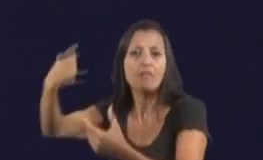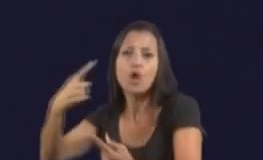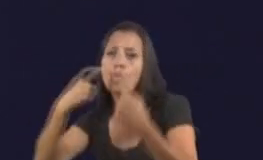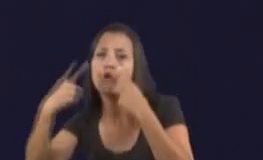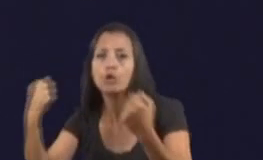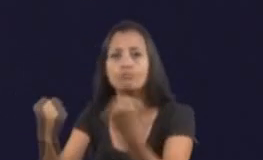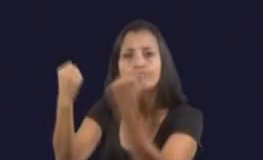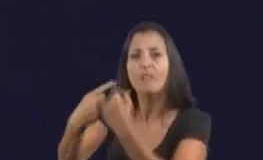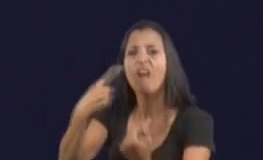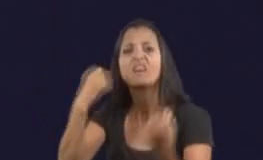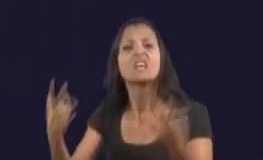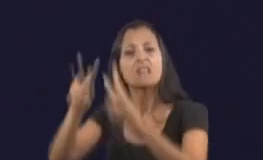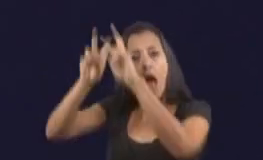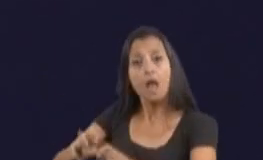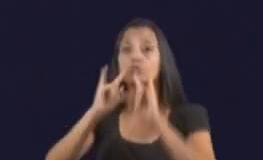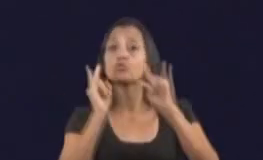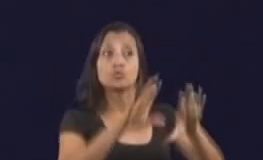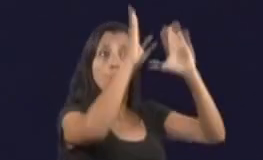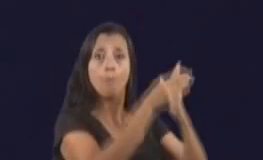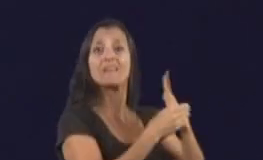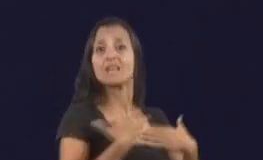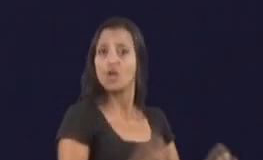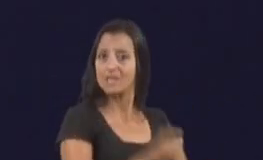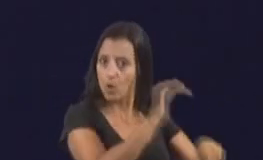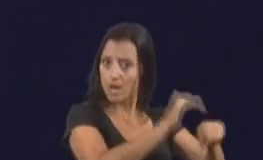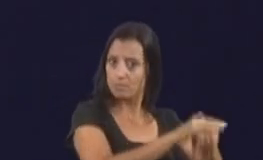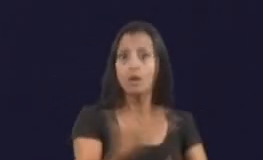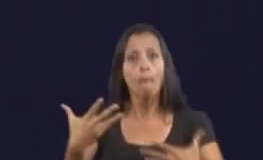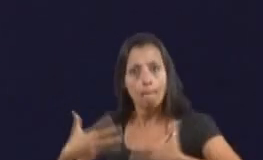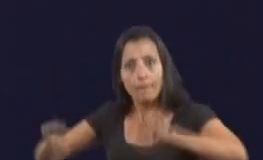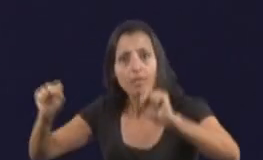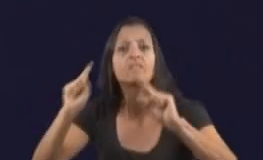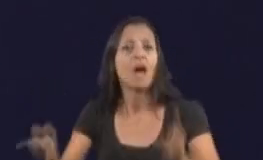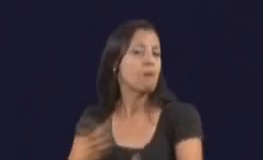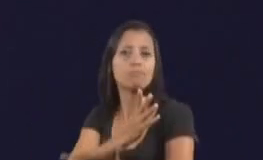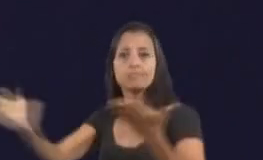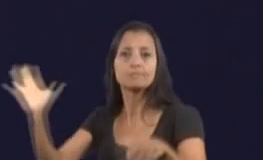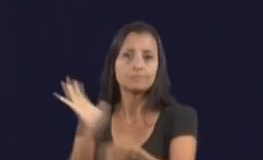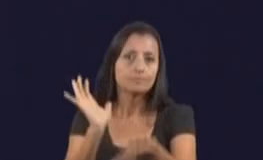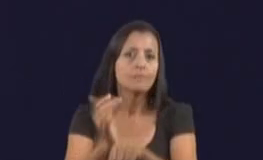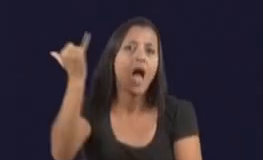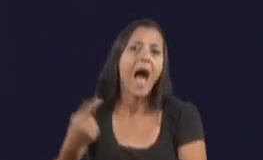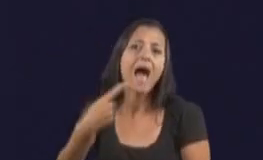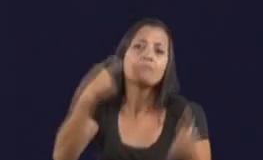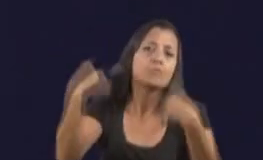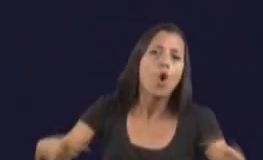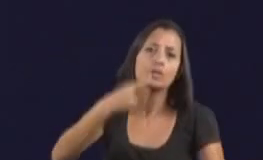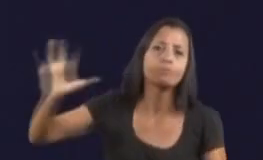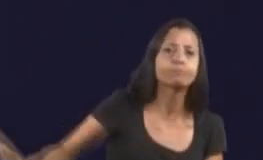control que lleva adelante, por supuesto, el Ministerio de Salud, se detectaron y eliminaron severas